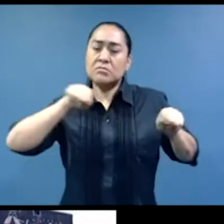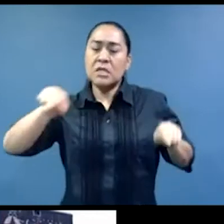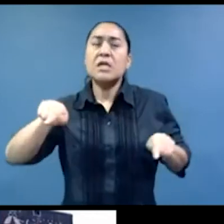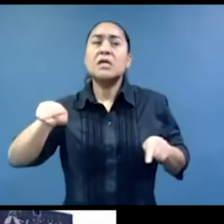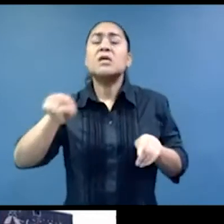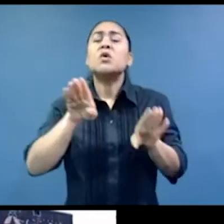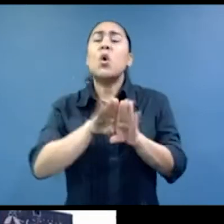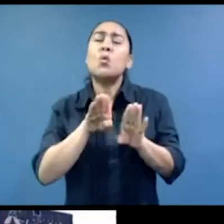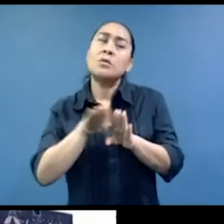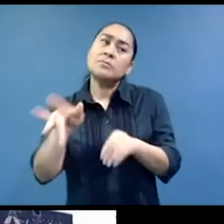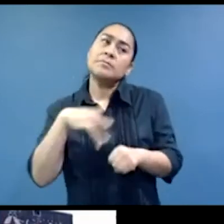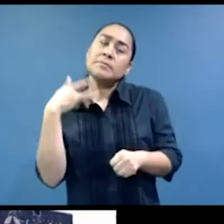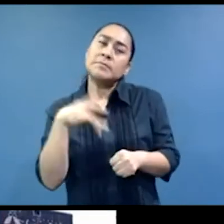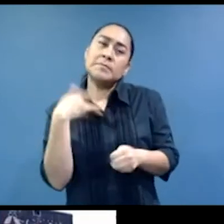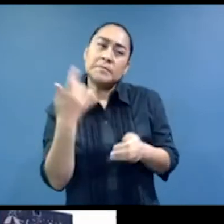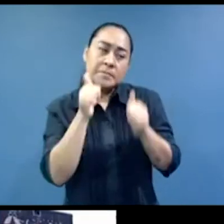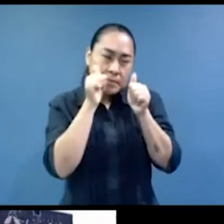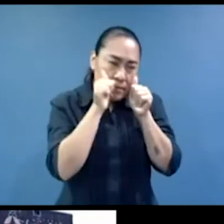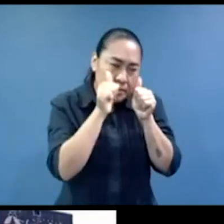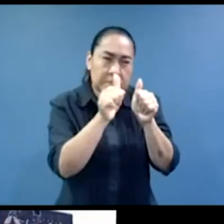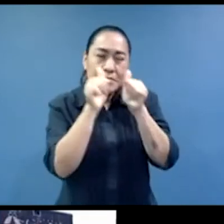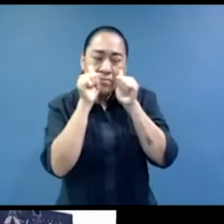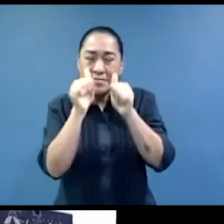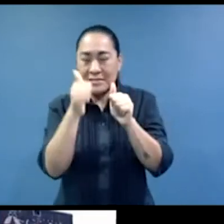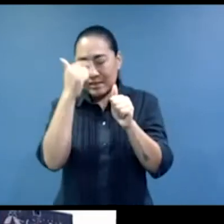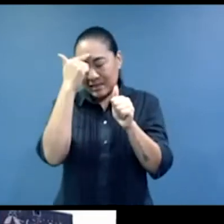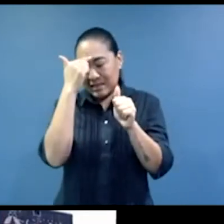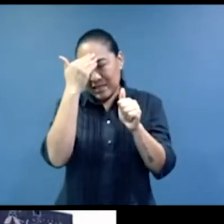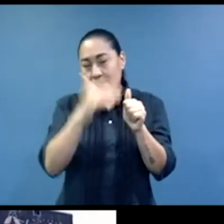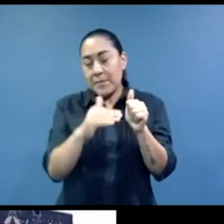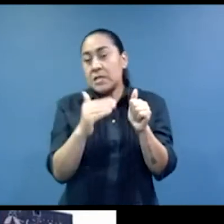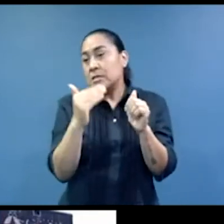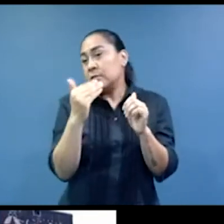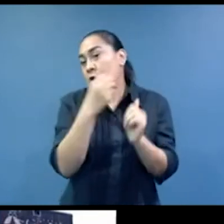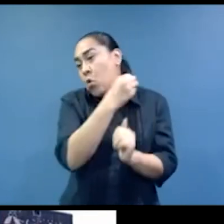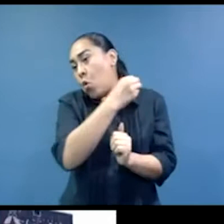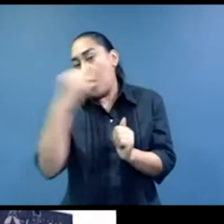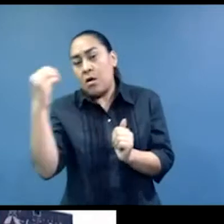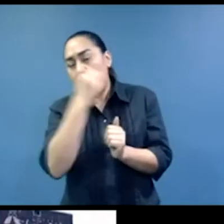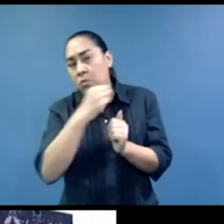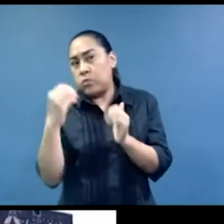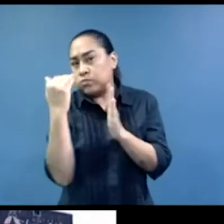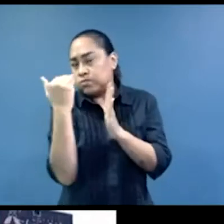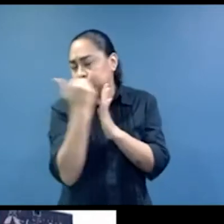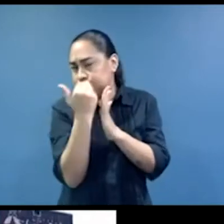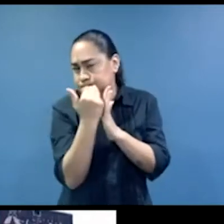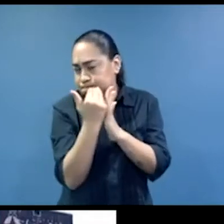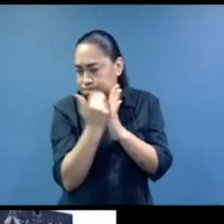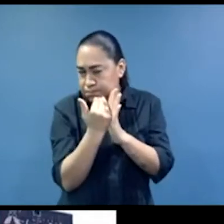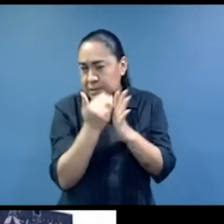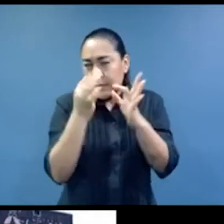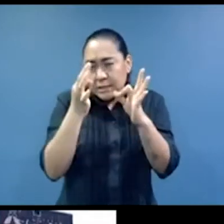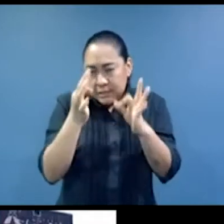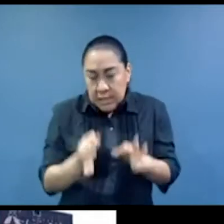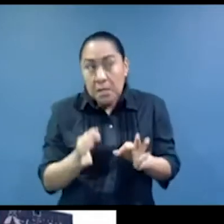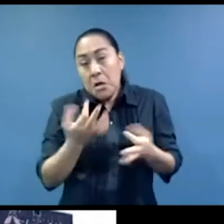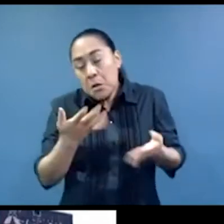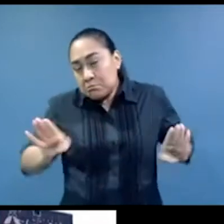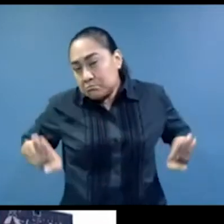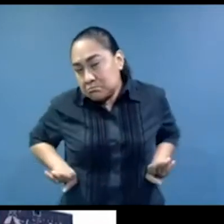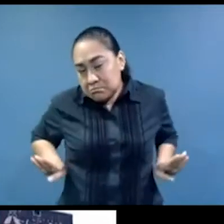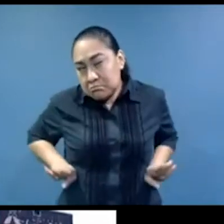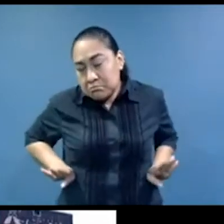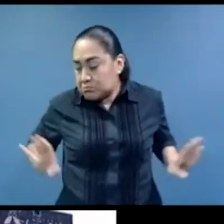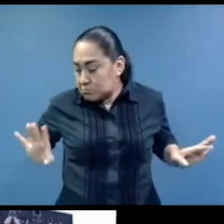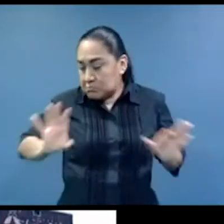observando los lineamientos más estrictos y más apropiados a nivel